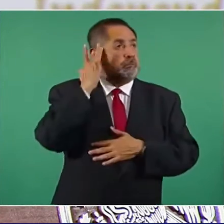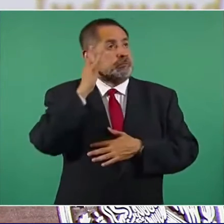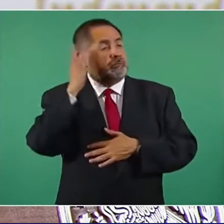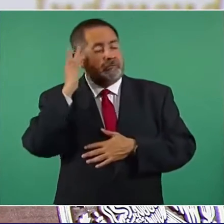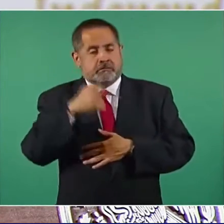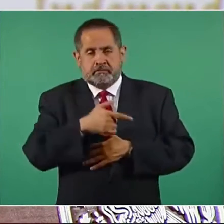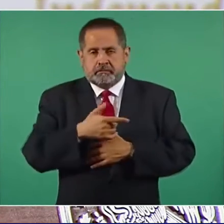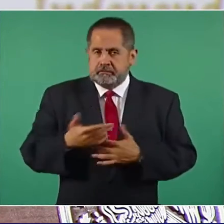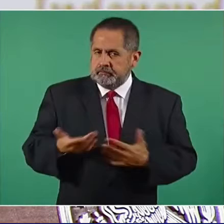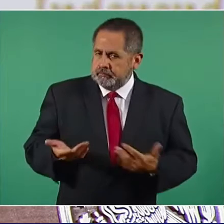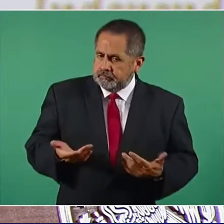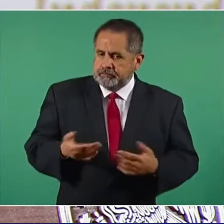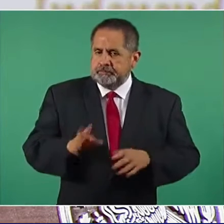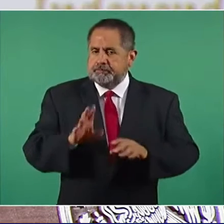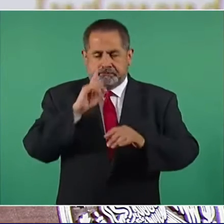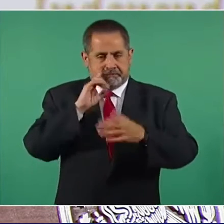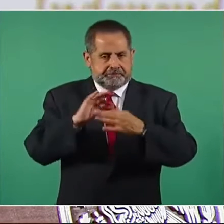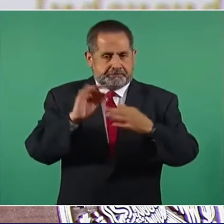Bueno,